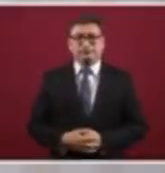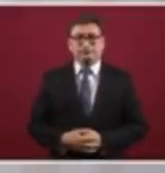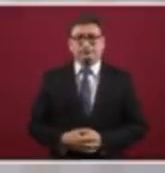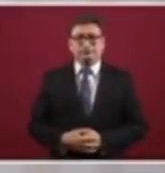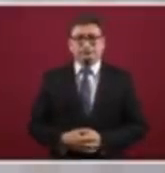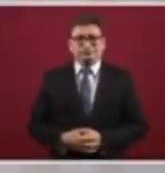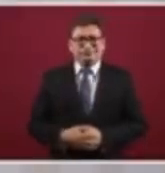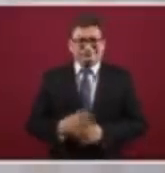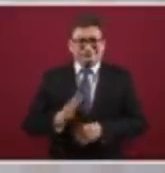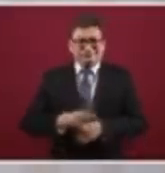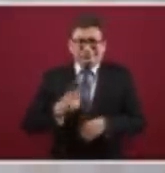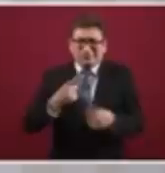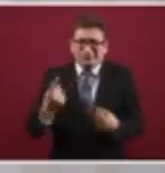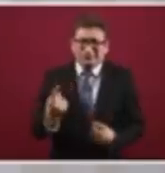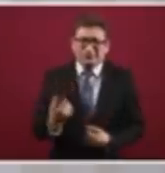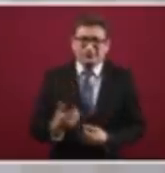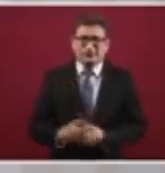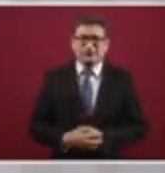por qué